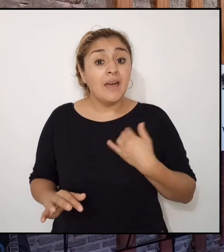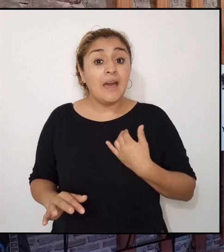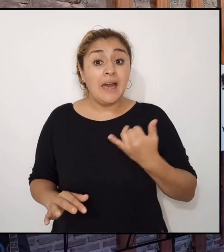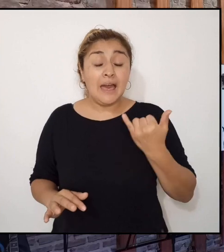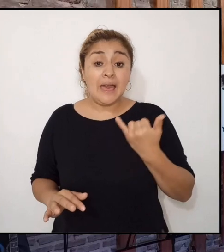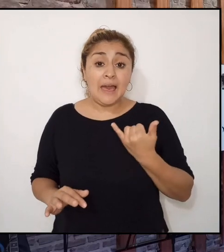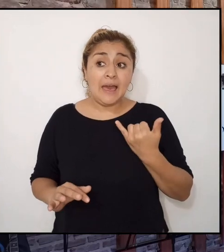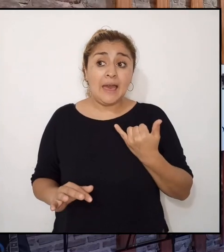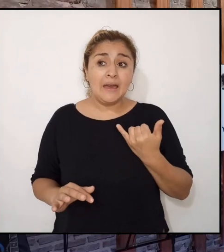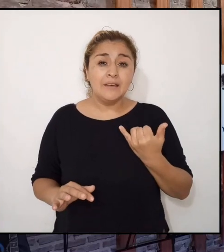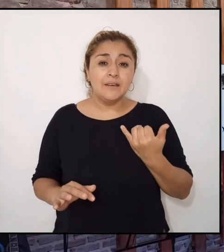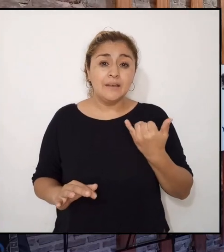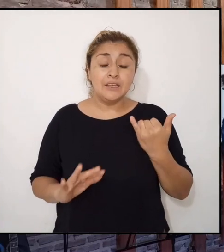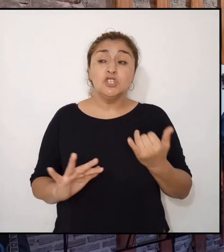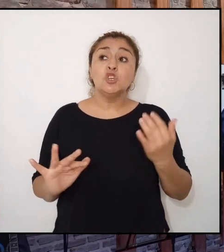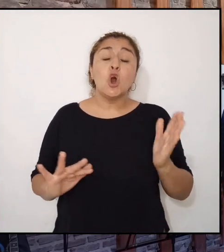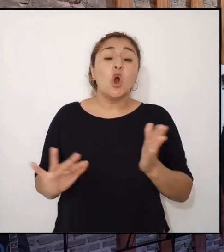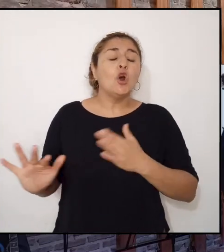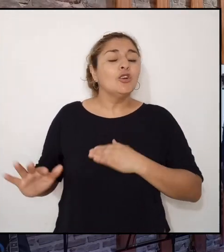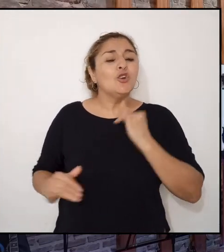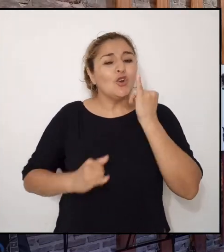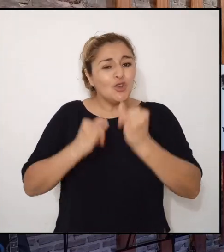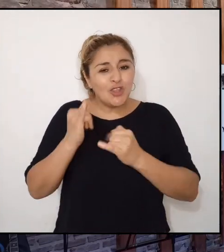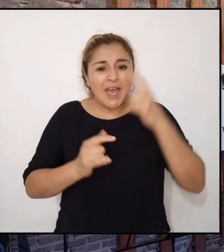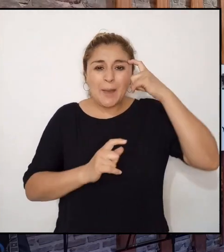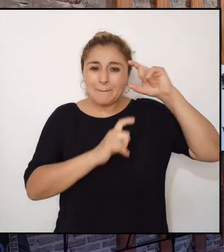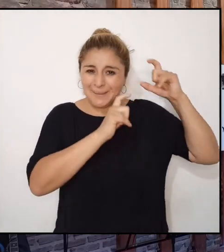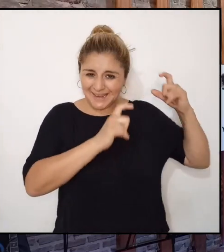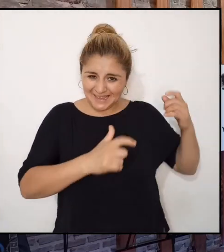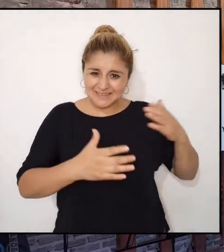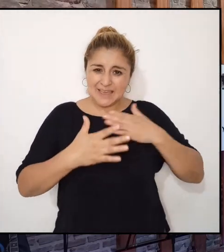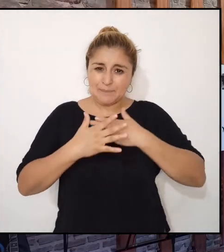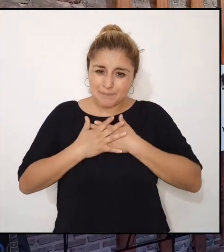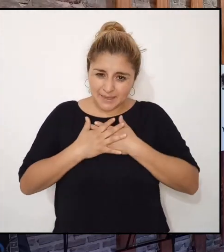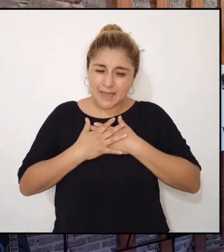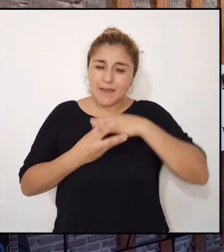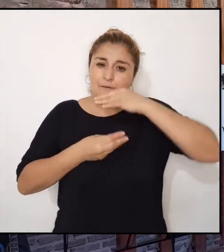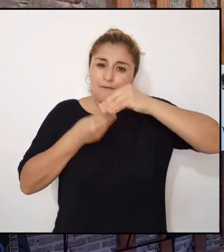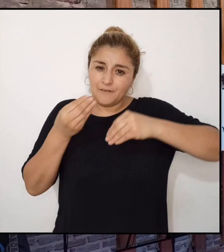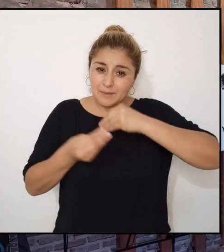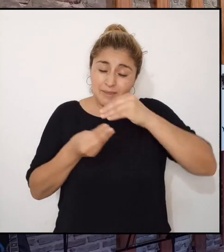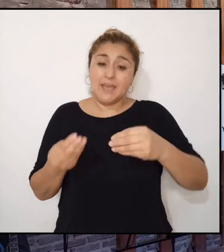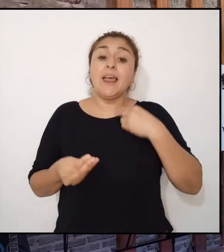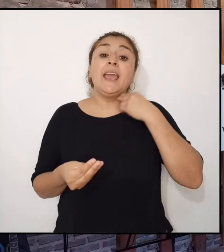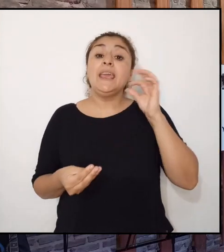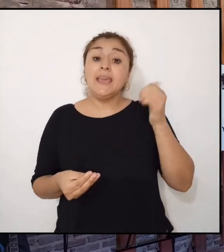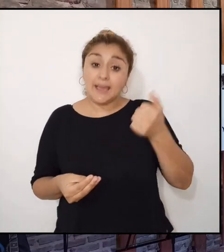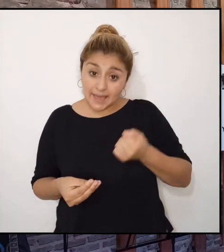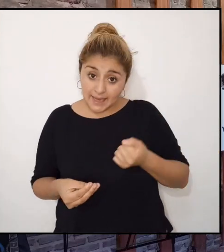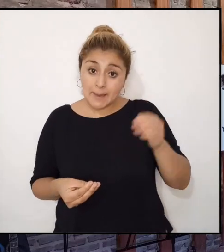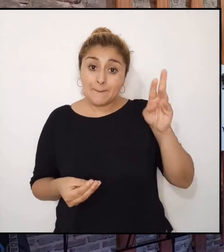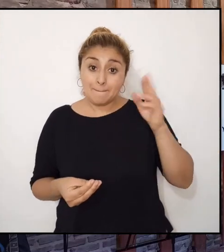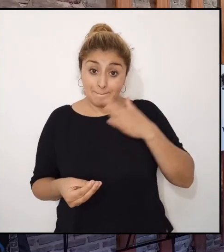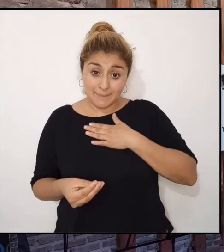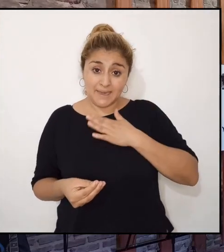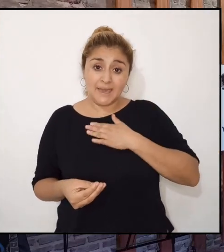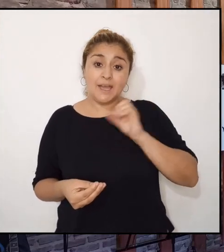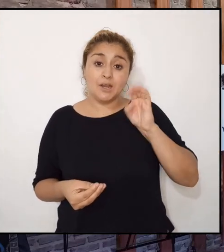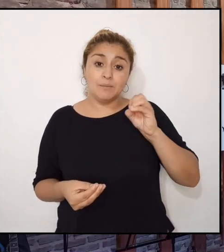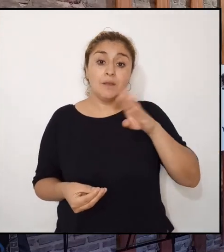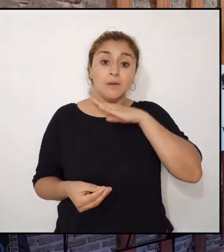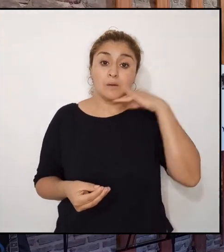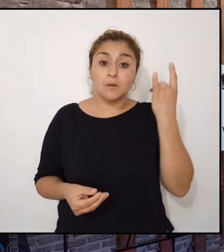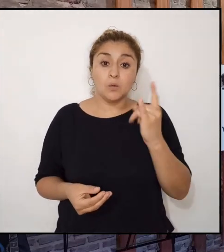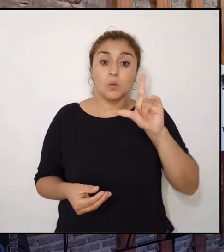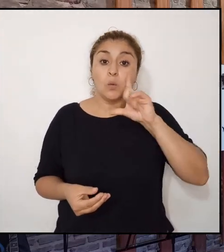momento de salud muy importante que pasó Julieta, muy grave. Estaba yo así en la sala del hospital